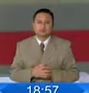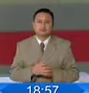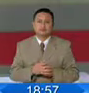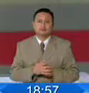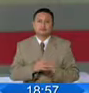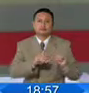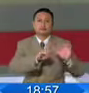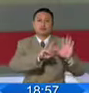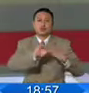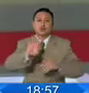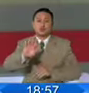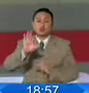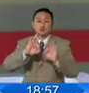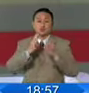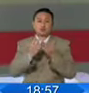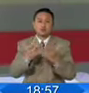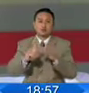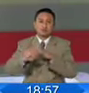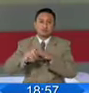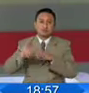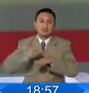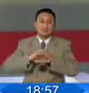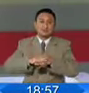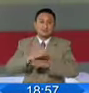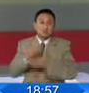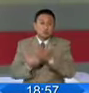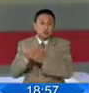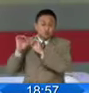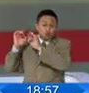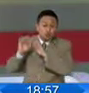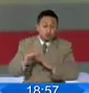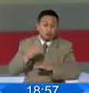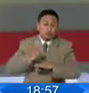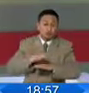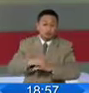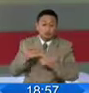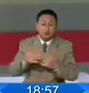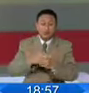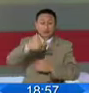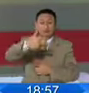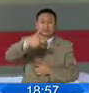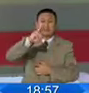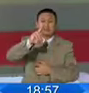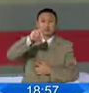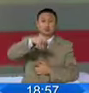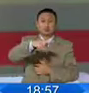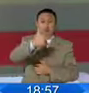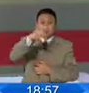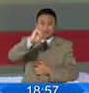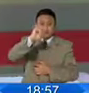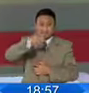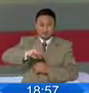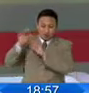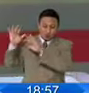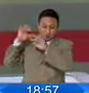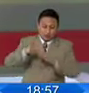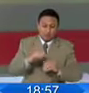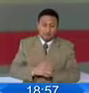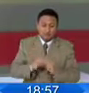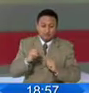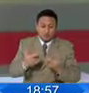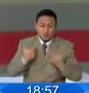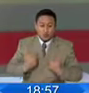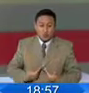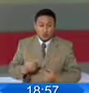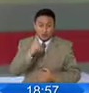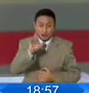64 familias serán evacuadas por riesgo de nuevos derrumbes tras el fuerte temporal en Chunchi, provincia de Chimborazo. Hasta el momento no ha sido encontrado el cuerpo de